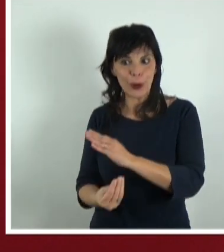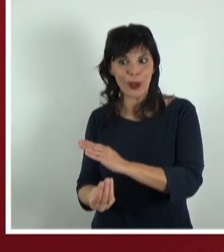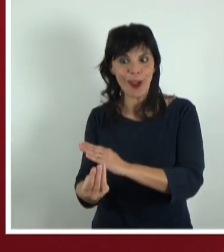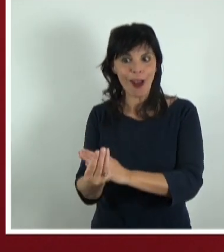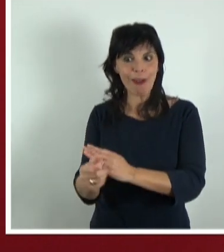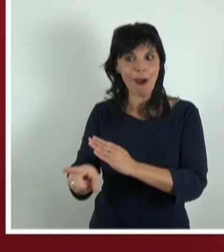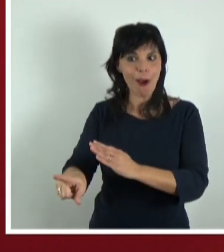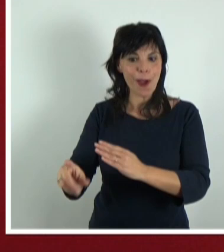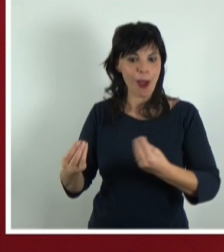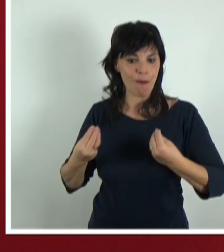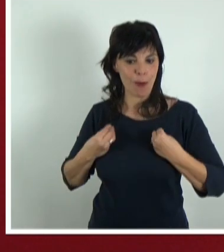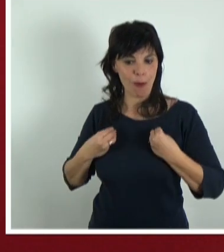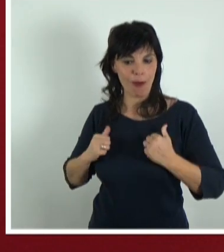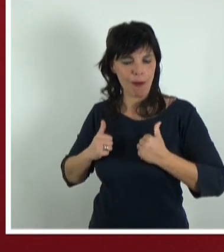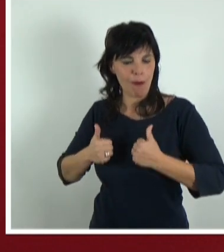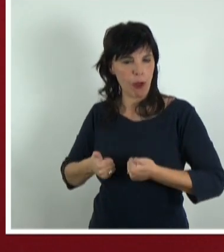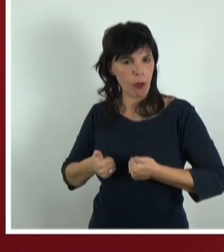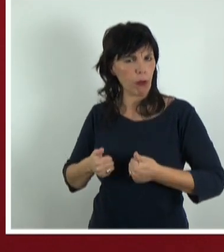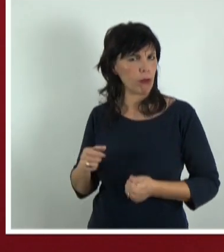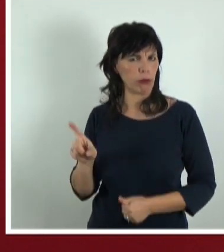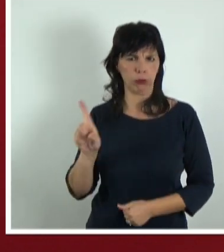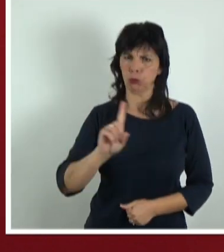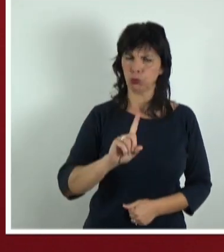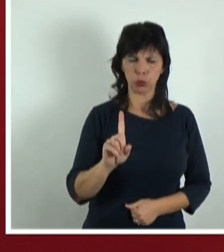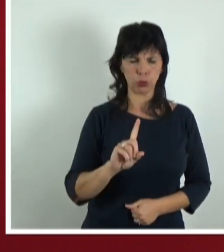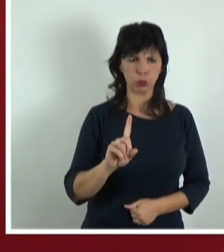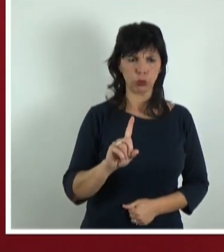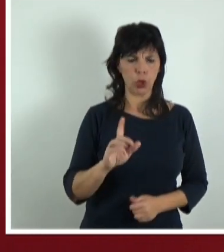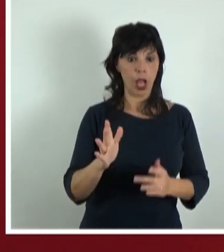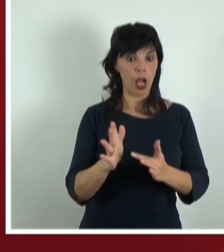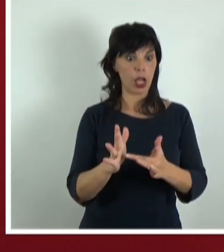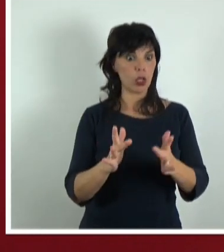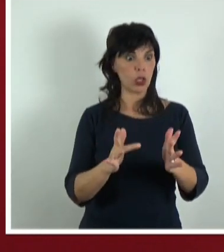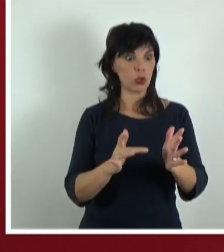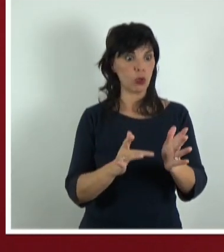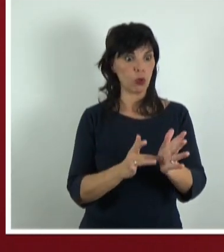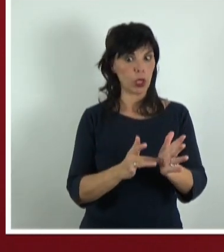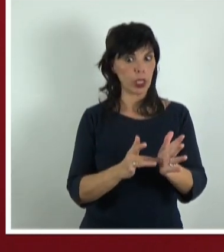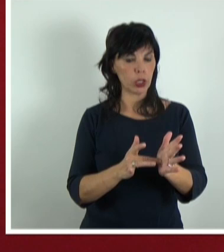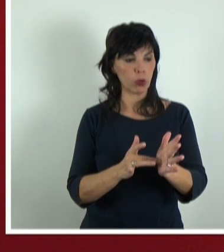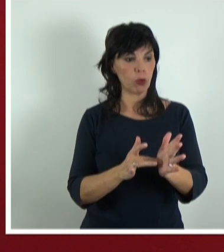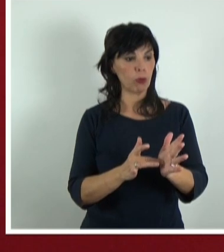no. Jesucristo era preexistente.